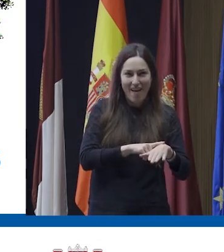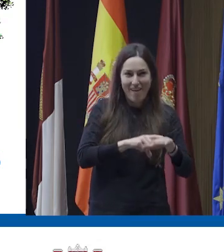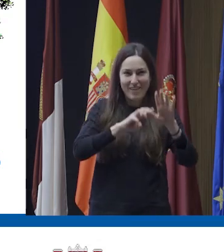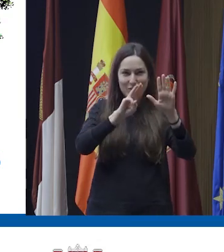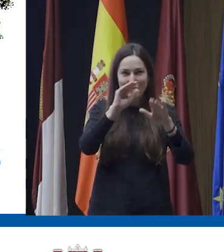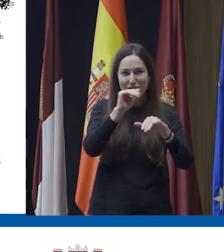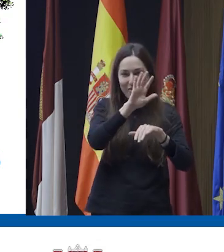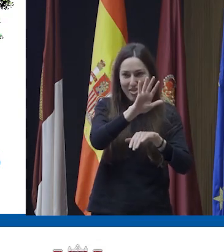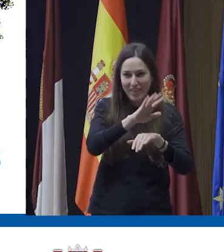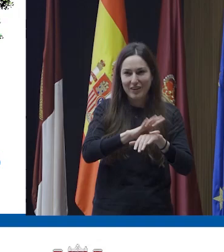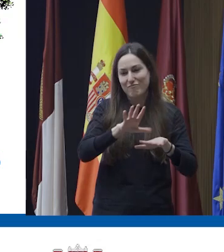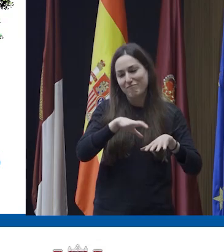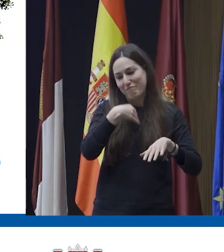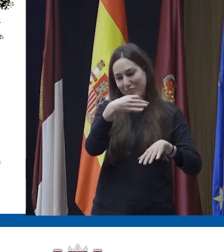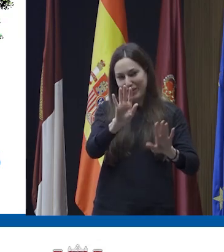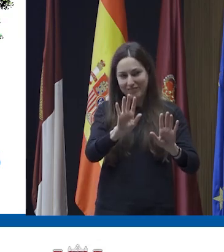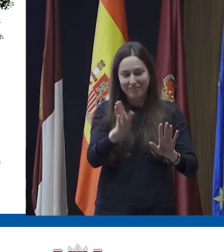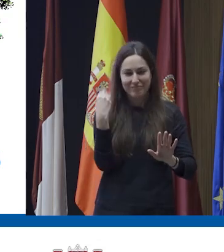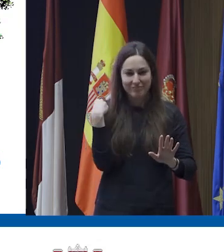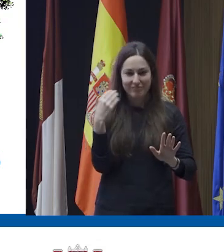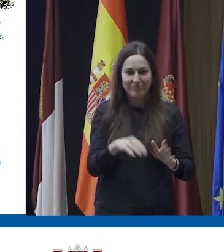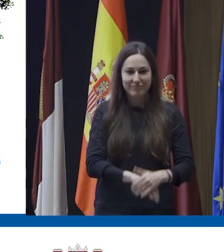que es nuestro tope, tenemos tiempo.